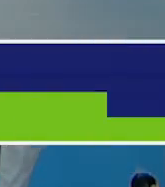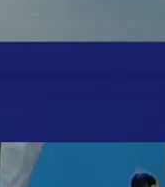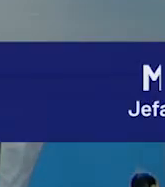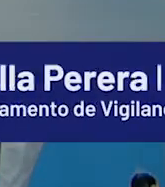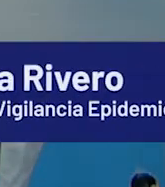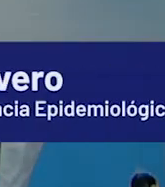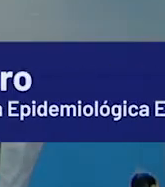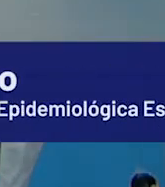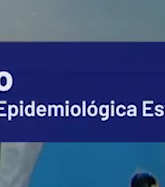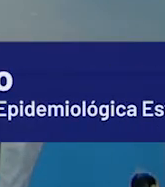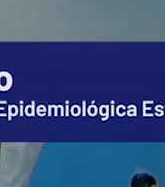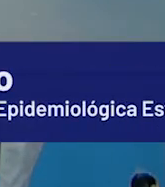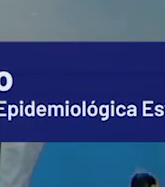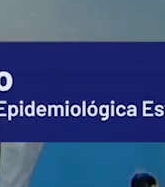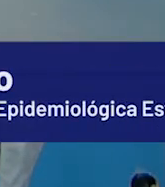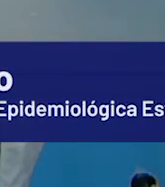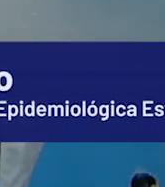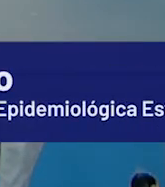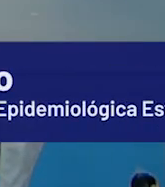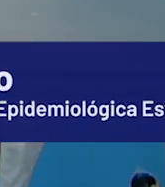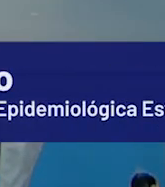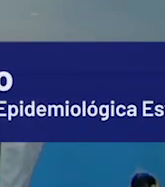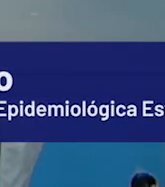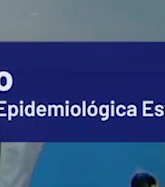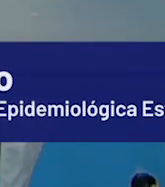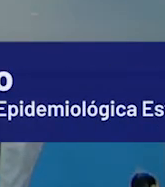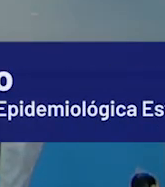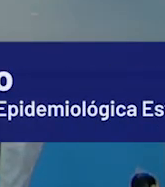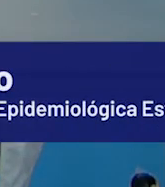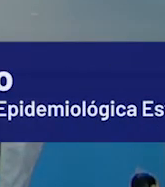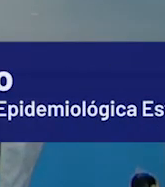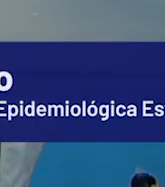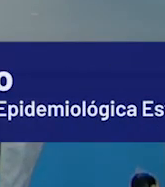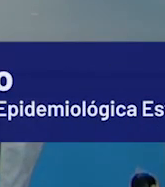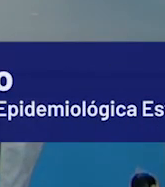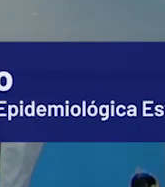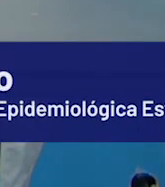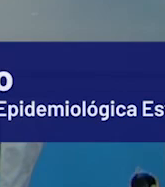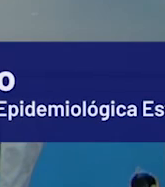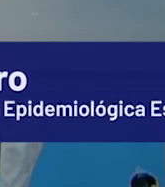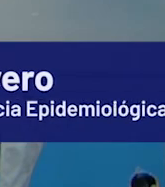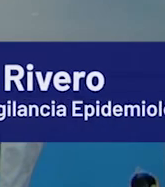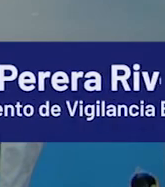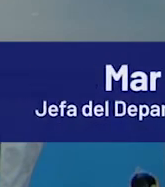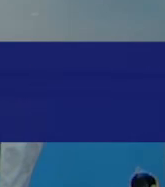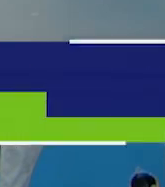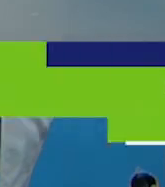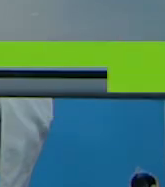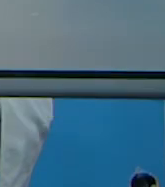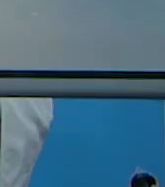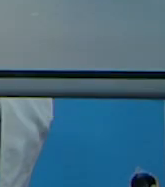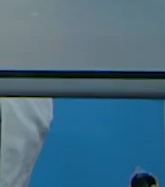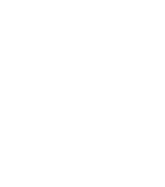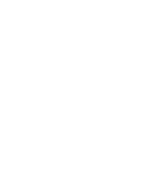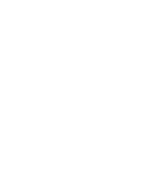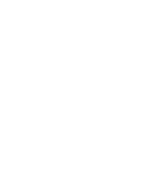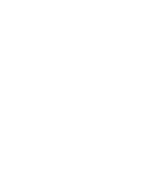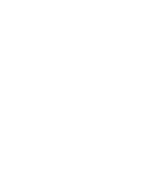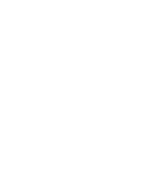doctor. Muchas gracias, doctora. Estaremos actualizando esta misma información por este mismo medio todos los días. Muchas gracias.